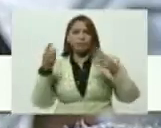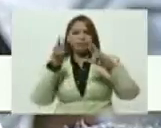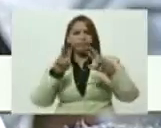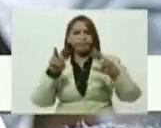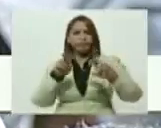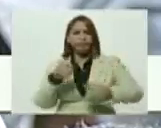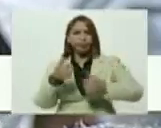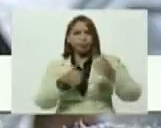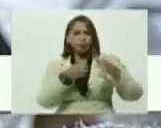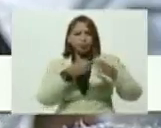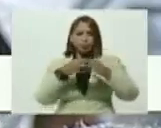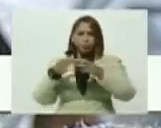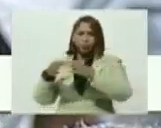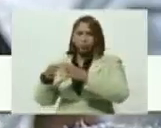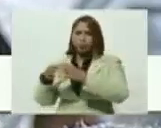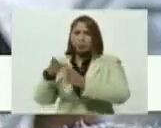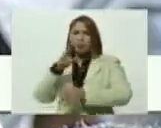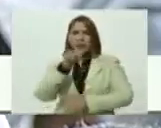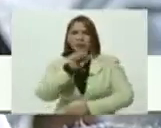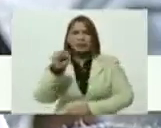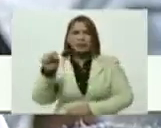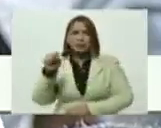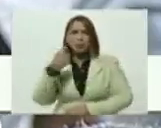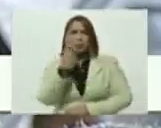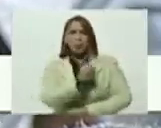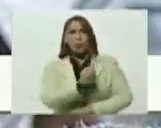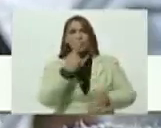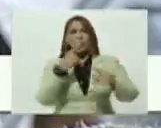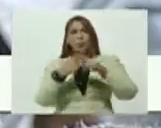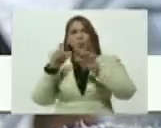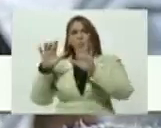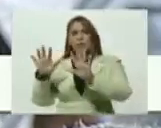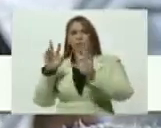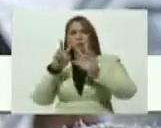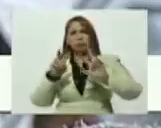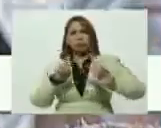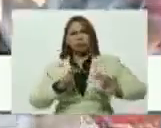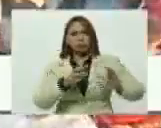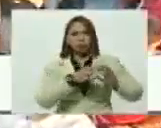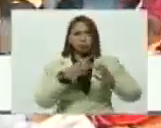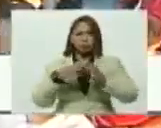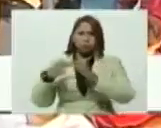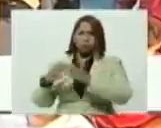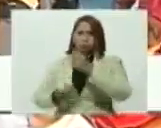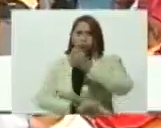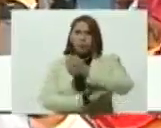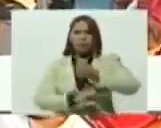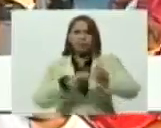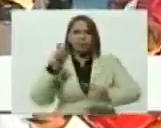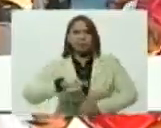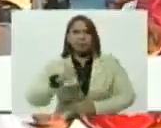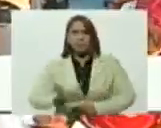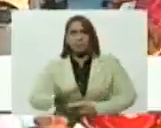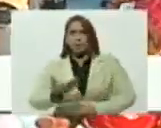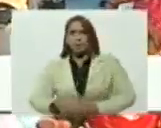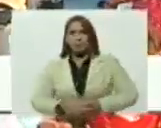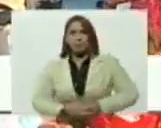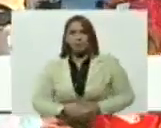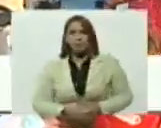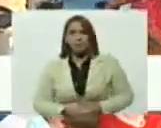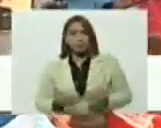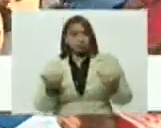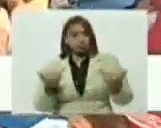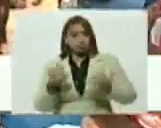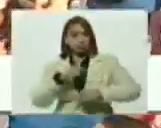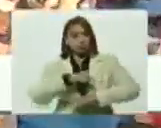las estructuras del RAS, del 1x10, revisando todas esas estructuras de base que son necesarias e importantes en este momento